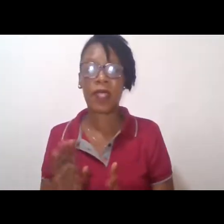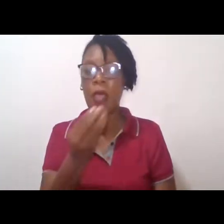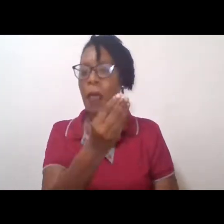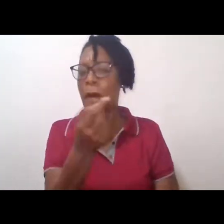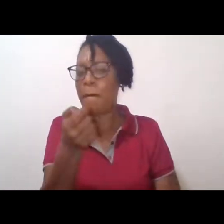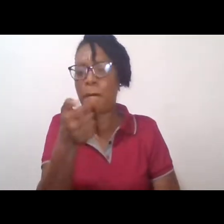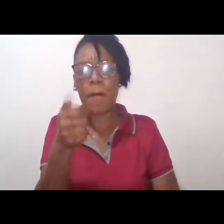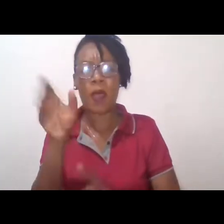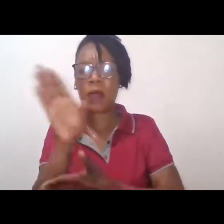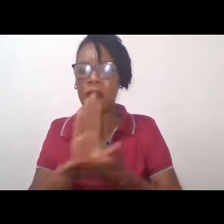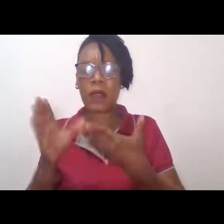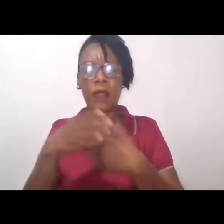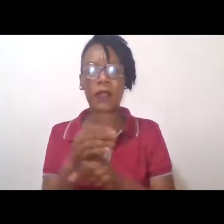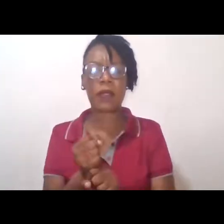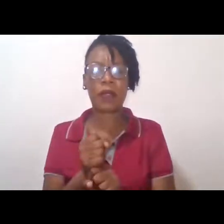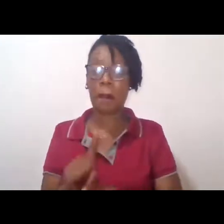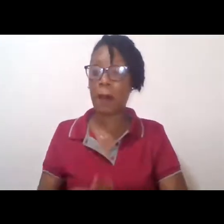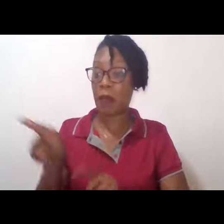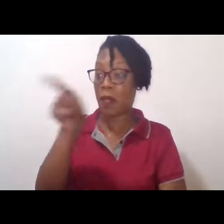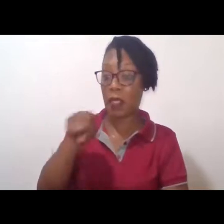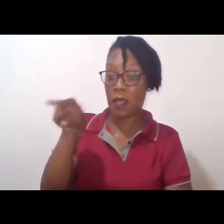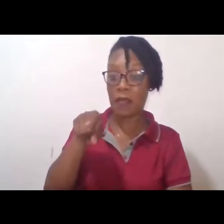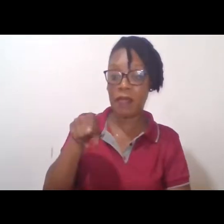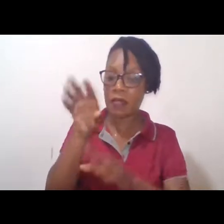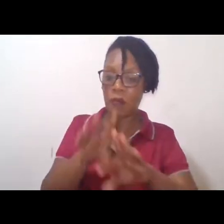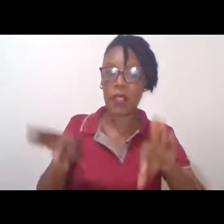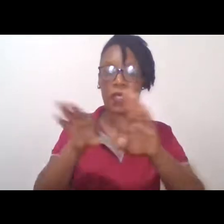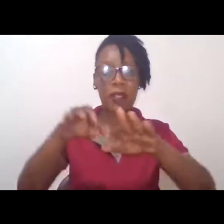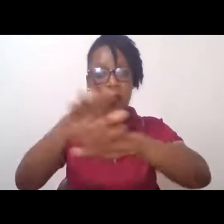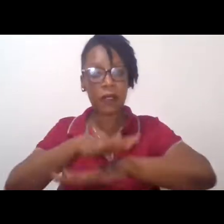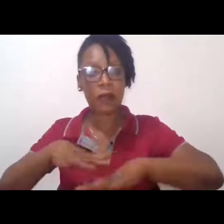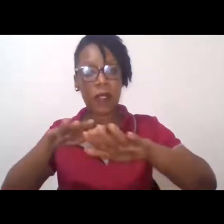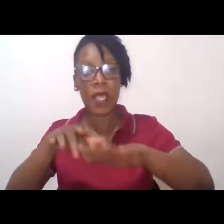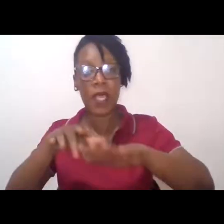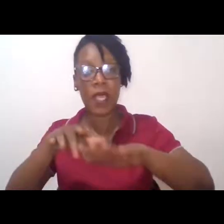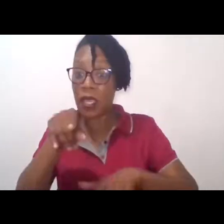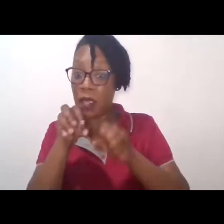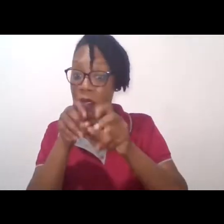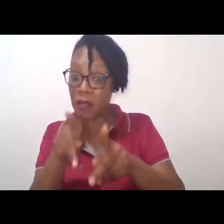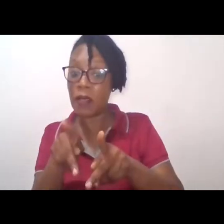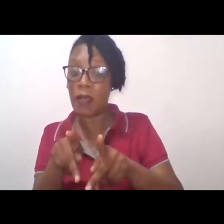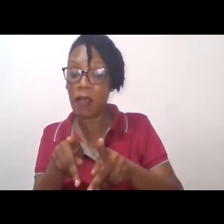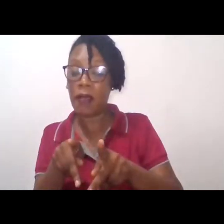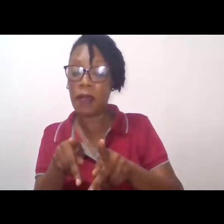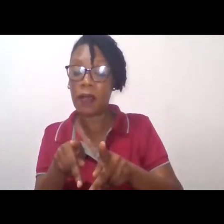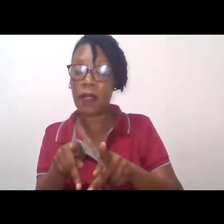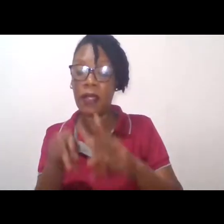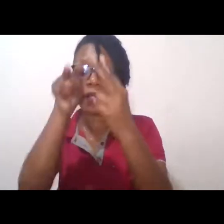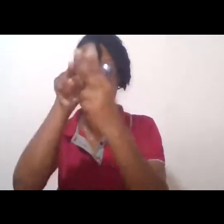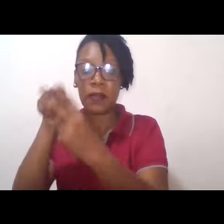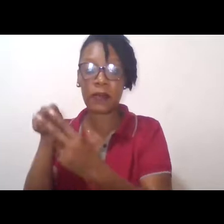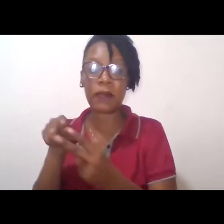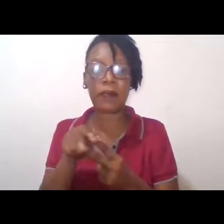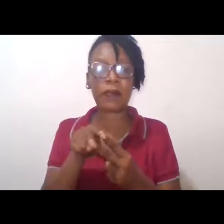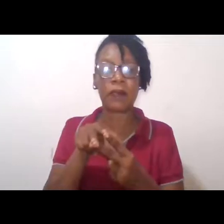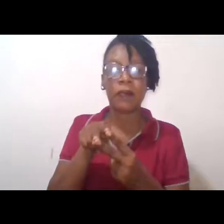hacen. Yo creo que para ellos es importante en el ambiente que les permitamos que ellos lo vayan a ir conociendo. Yo sé que en lo ideal sería